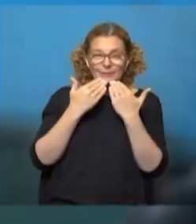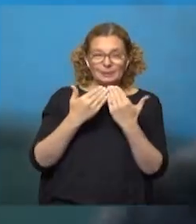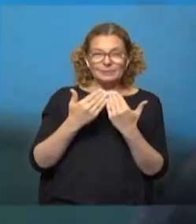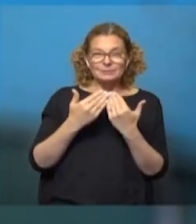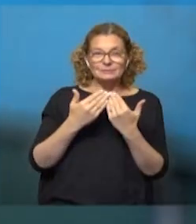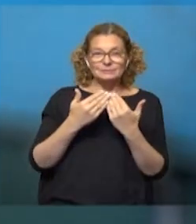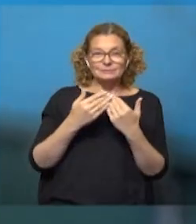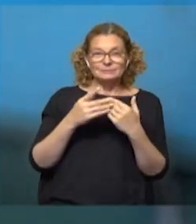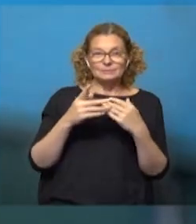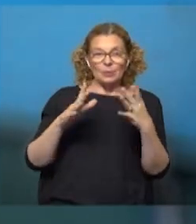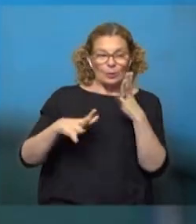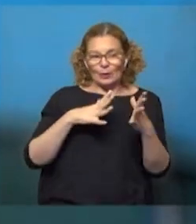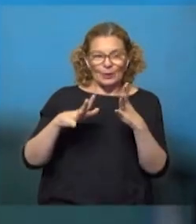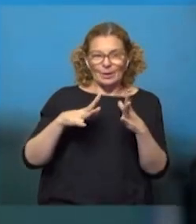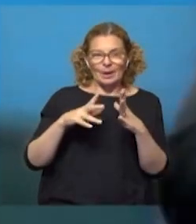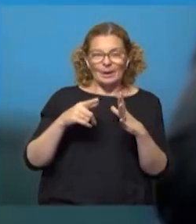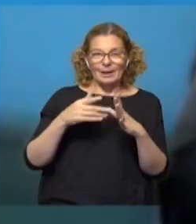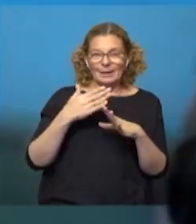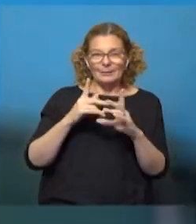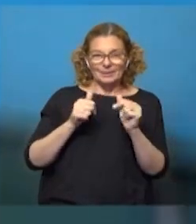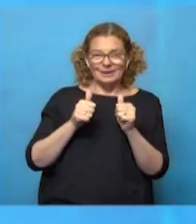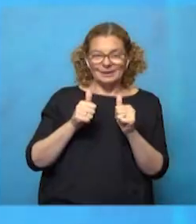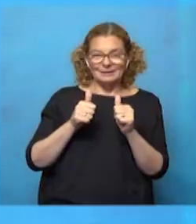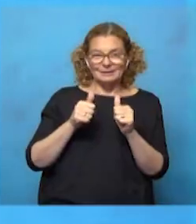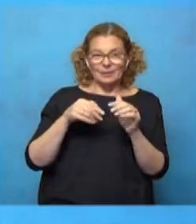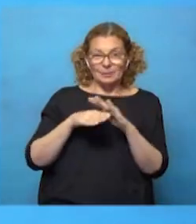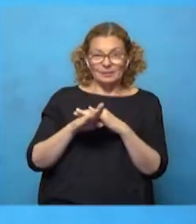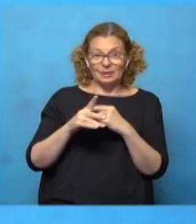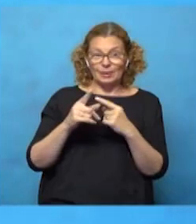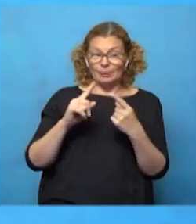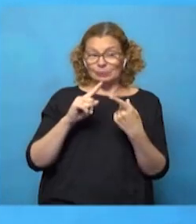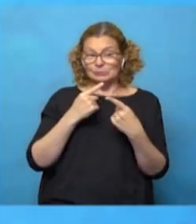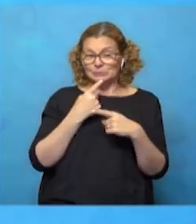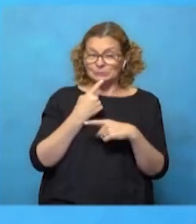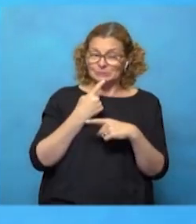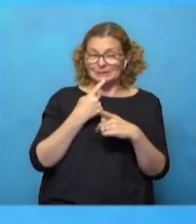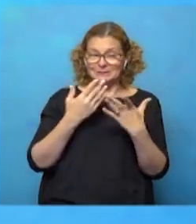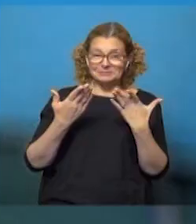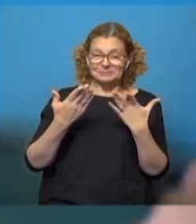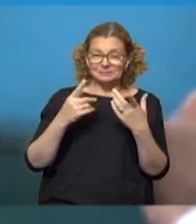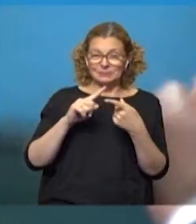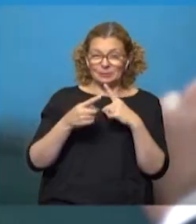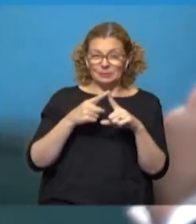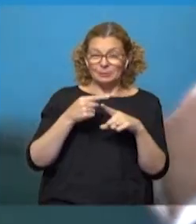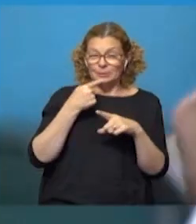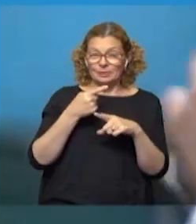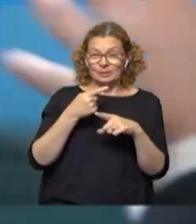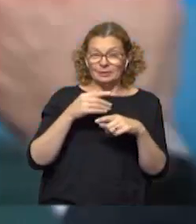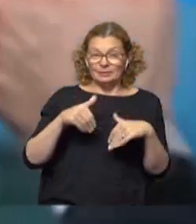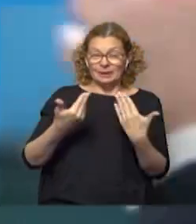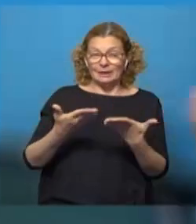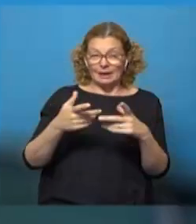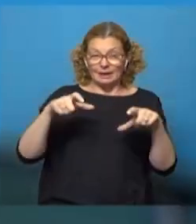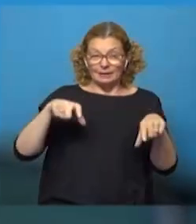bien ando este un poco ajetreado como te imaginarás pero bien Te estás metido en una polémica y te metieron una polémica Como dijo El canario Luna te la